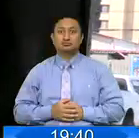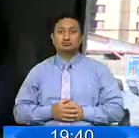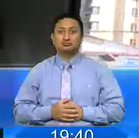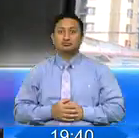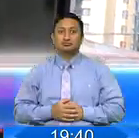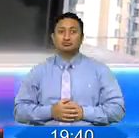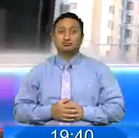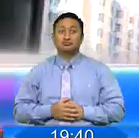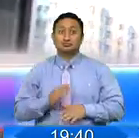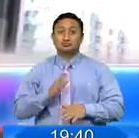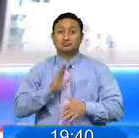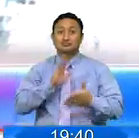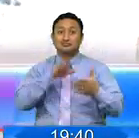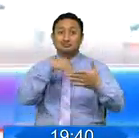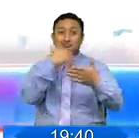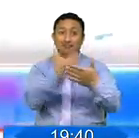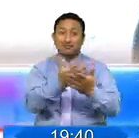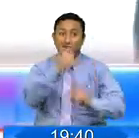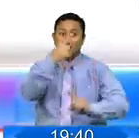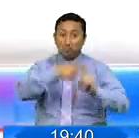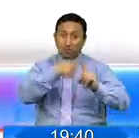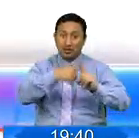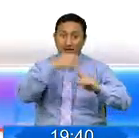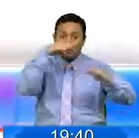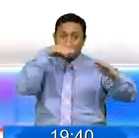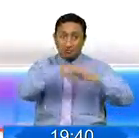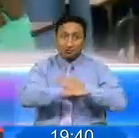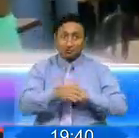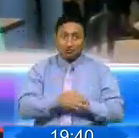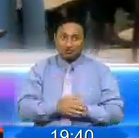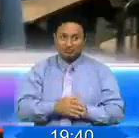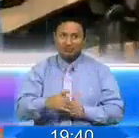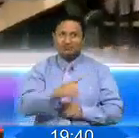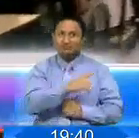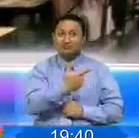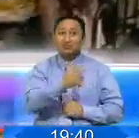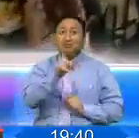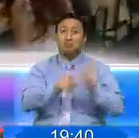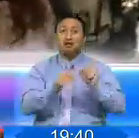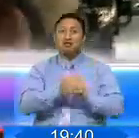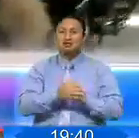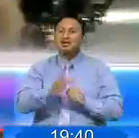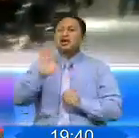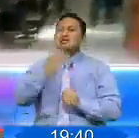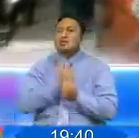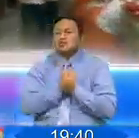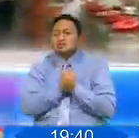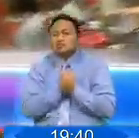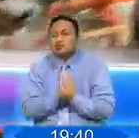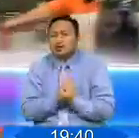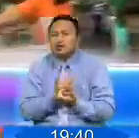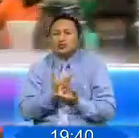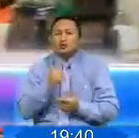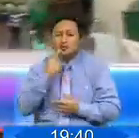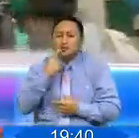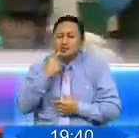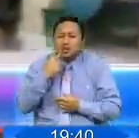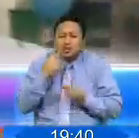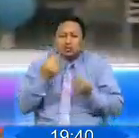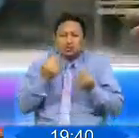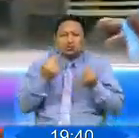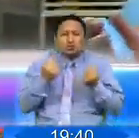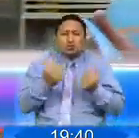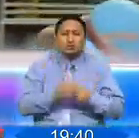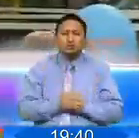Cuando uno llega a un mercado de la capital de la República, se encuentra con el cariño de su gente y con un sinfín de sabores. ¿Cómo